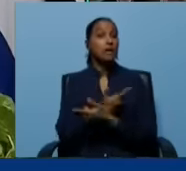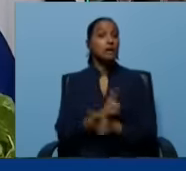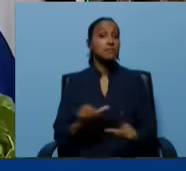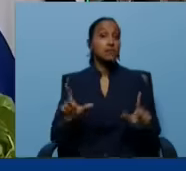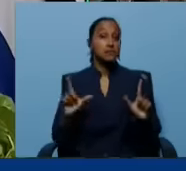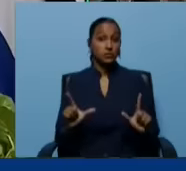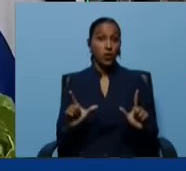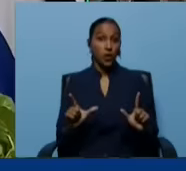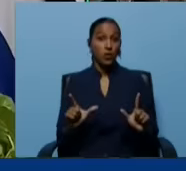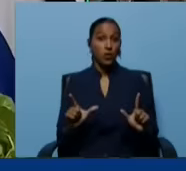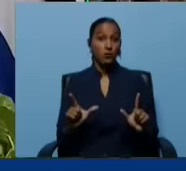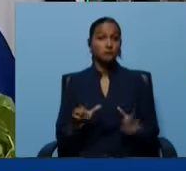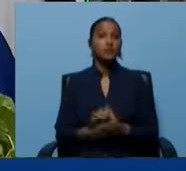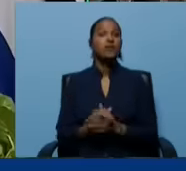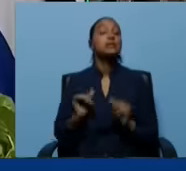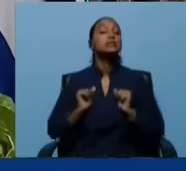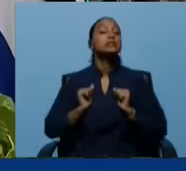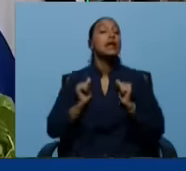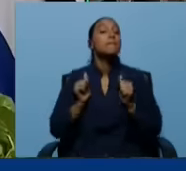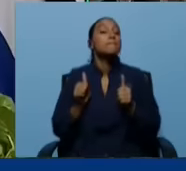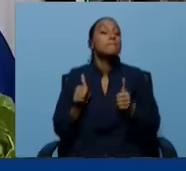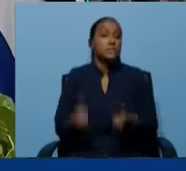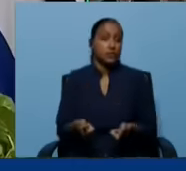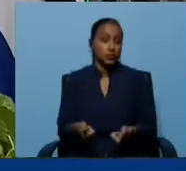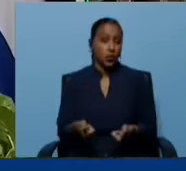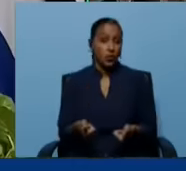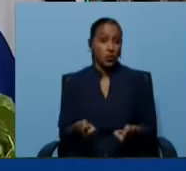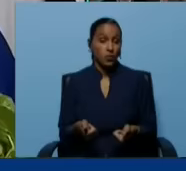se inició